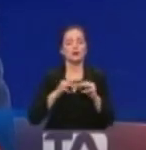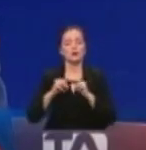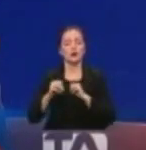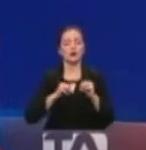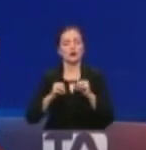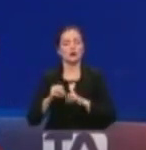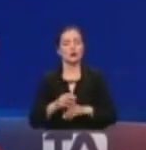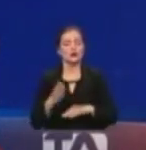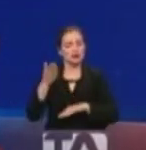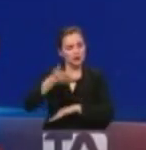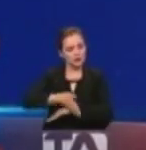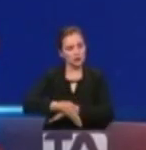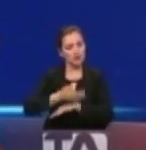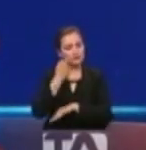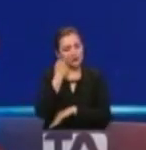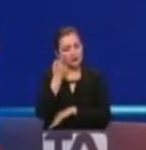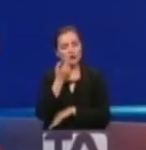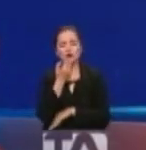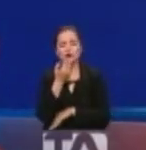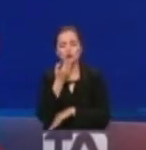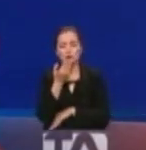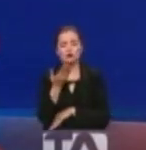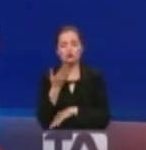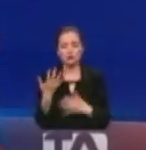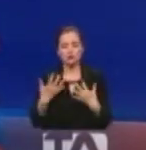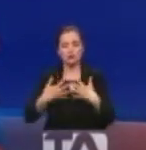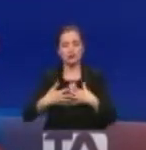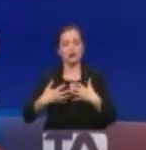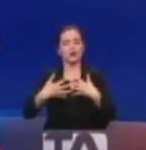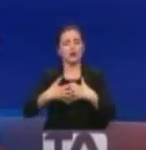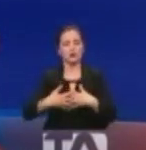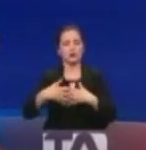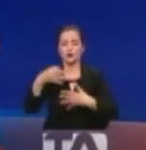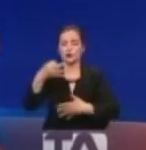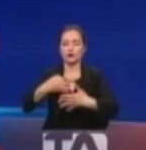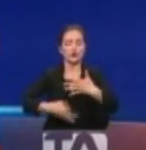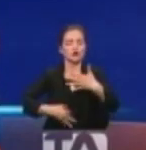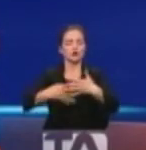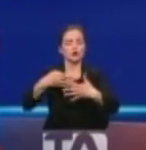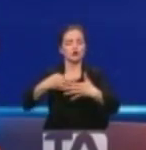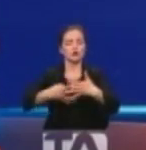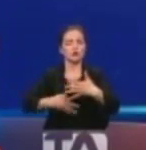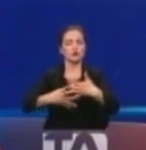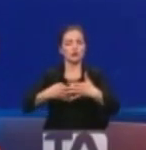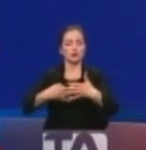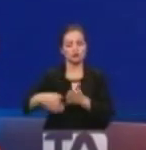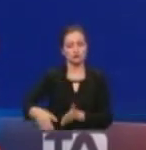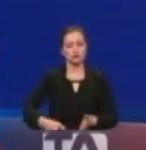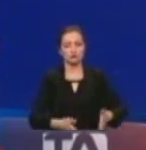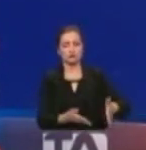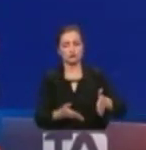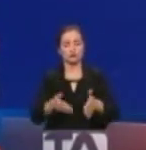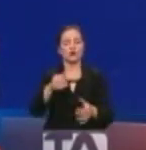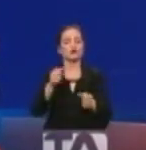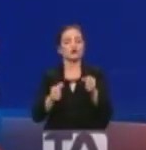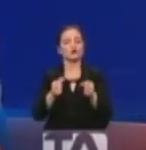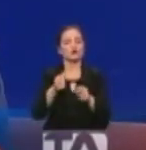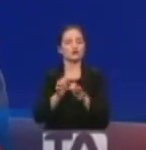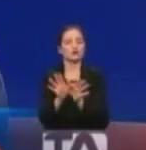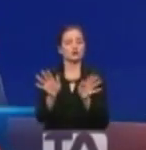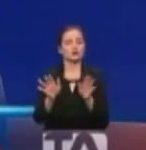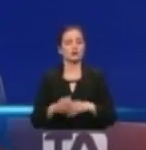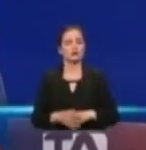metro y después sí ver cómo se va articulando la totalidad de las vías y del transporte